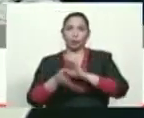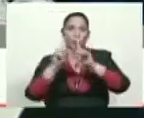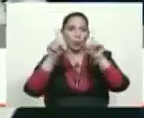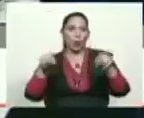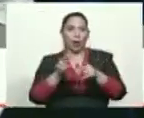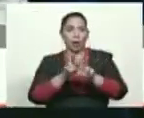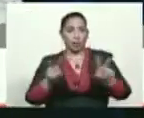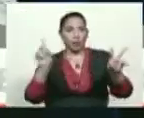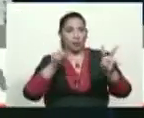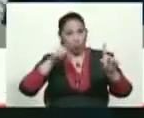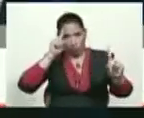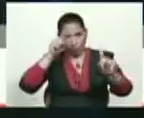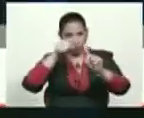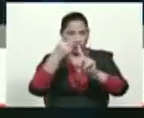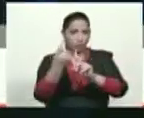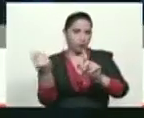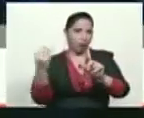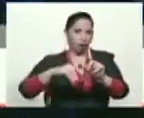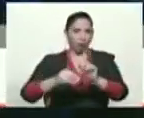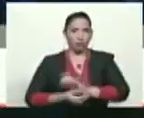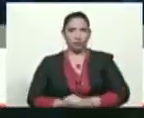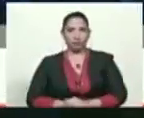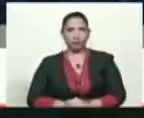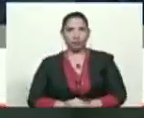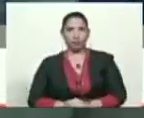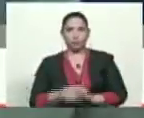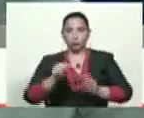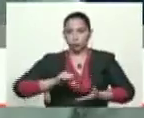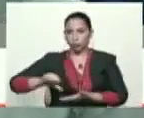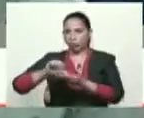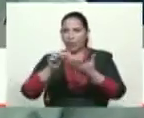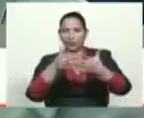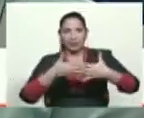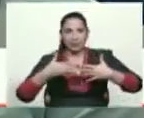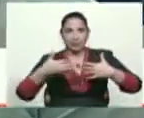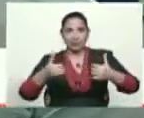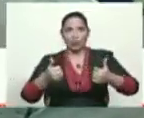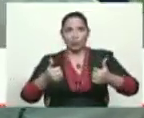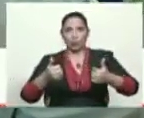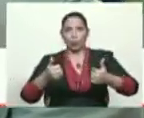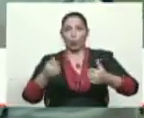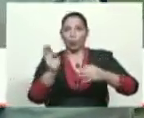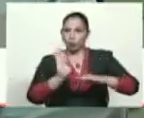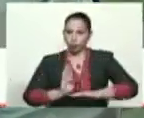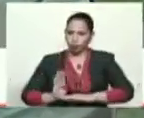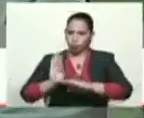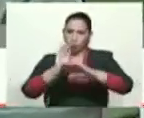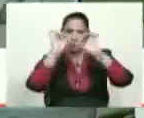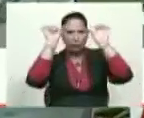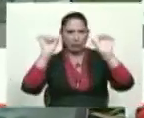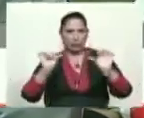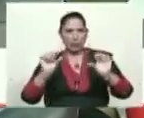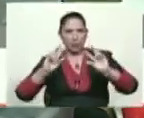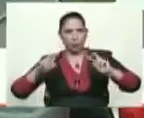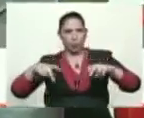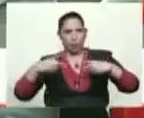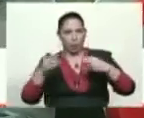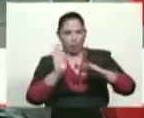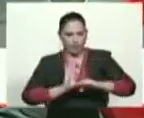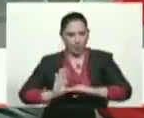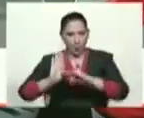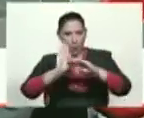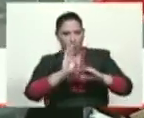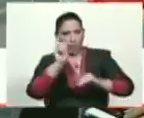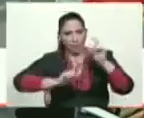falta en estos objetivos cuadrantes de paz ciudades seguras seguras con sistemas modernos para proteger